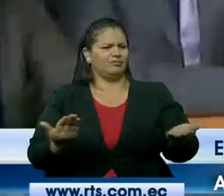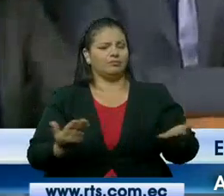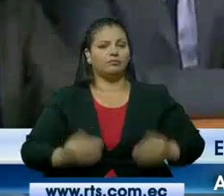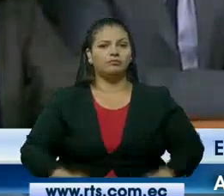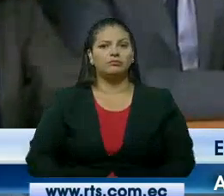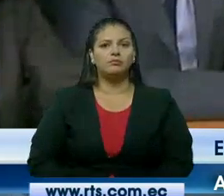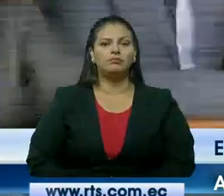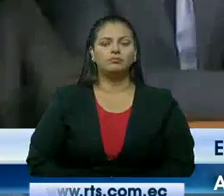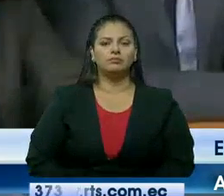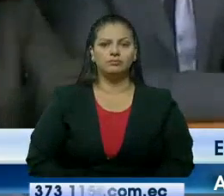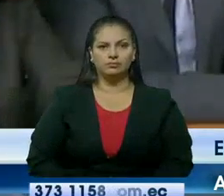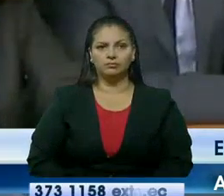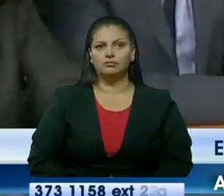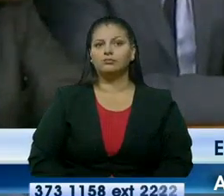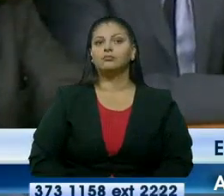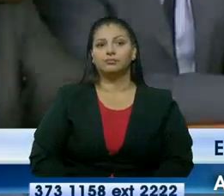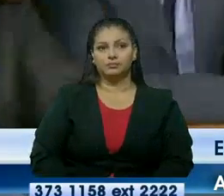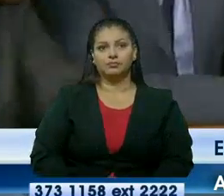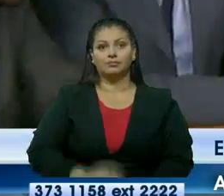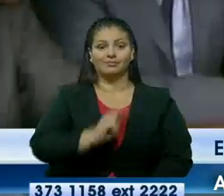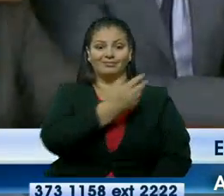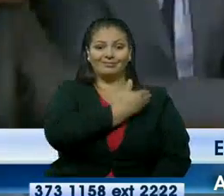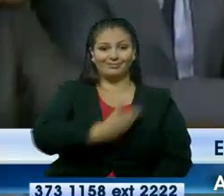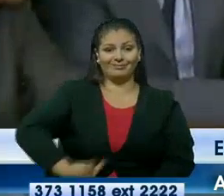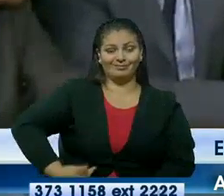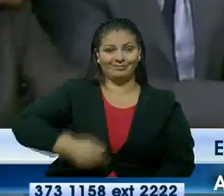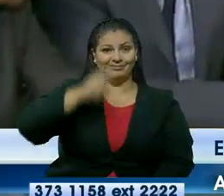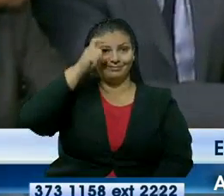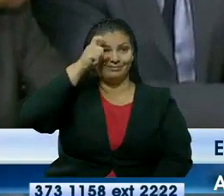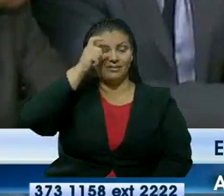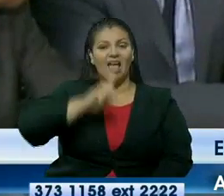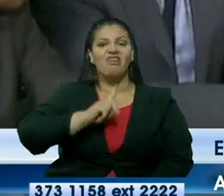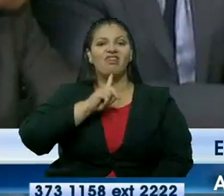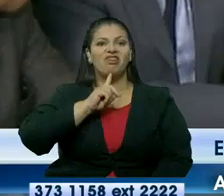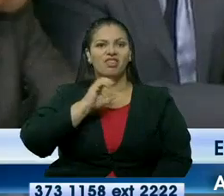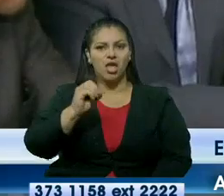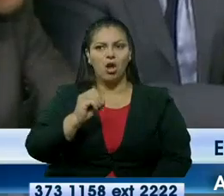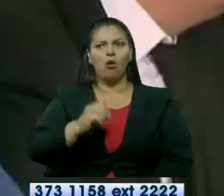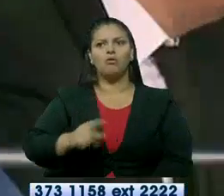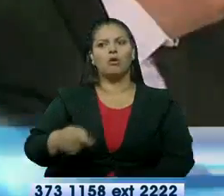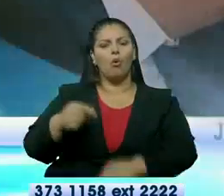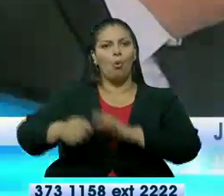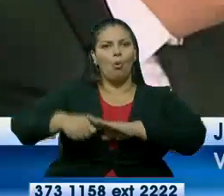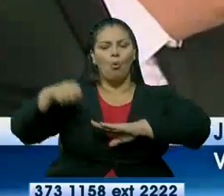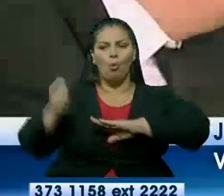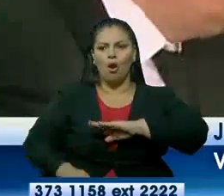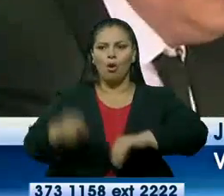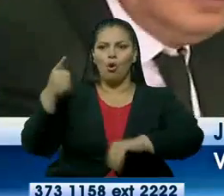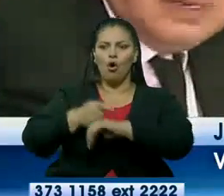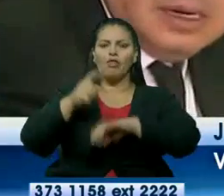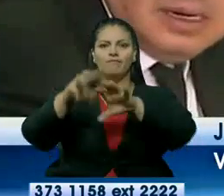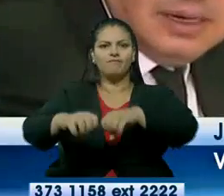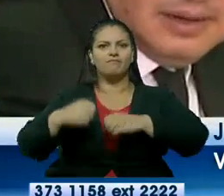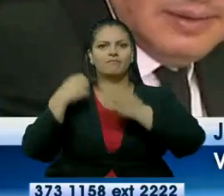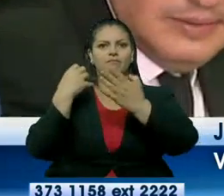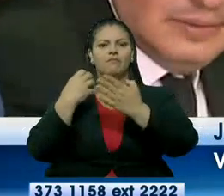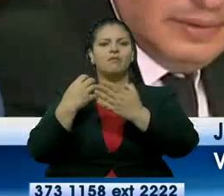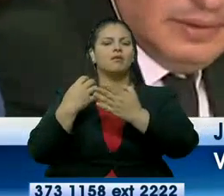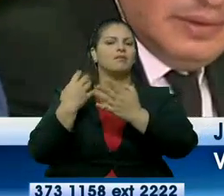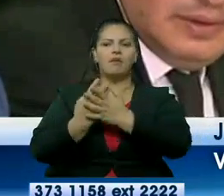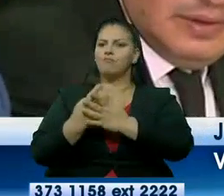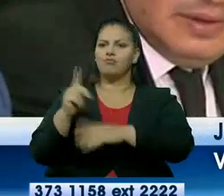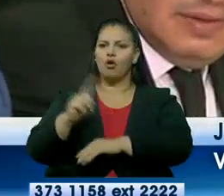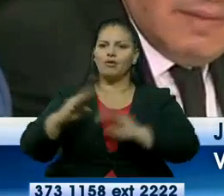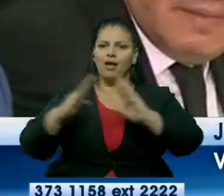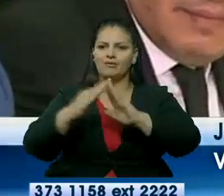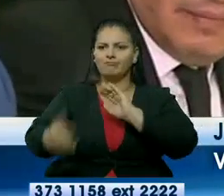contra de Ricardo Rivera, quien se mantenía con prisión domiciliaria. El juez aseguró que Rivera violó las medidas, por lo que dictó también la prisión